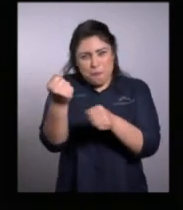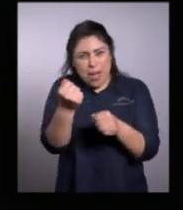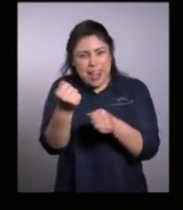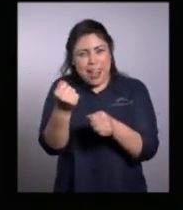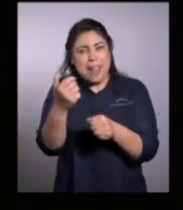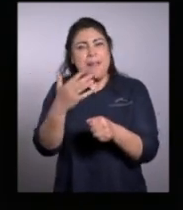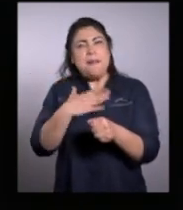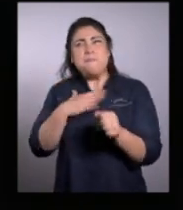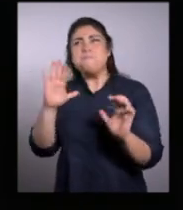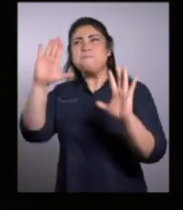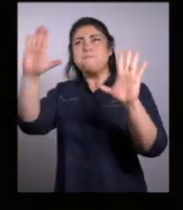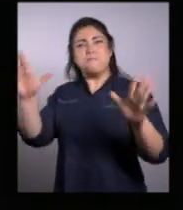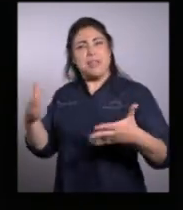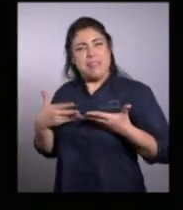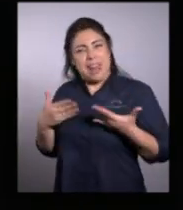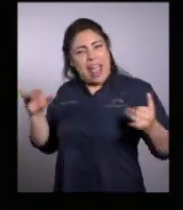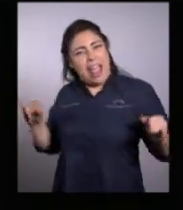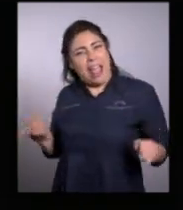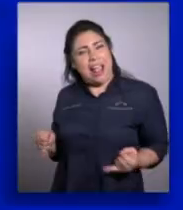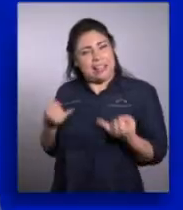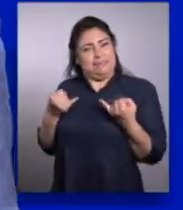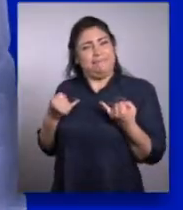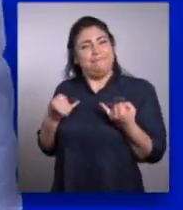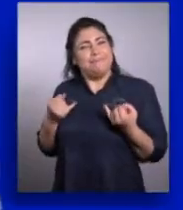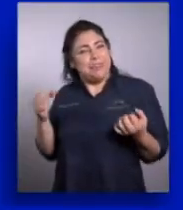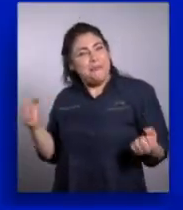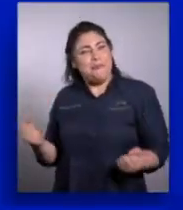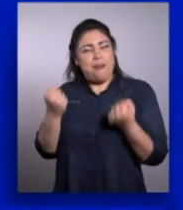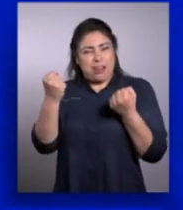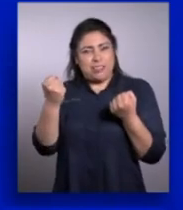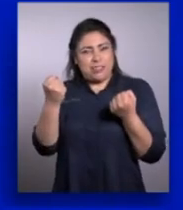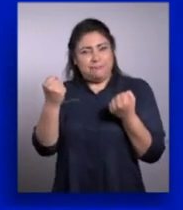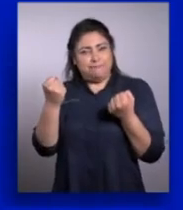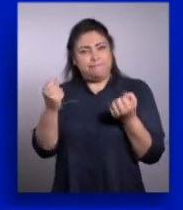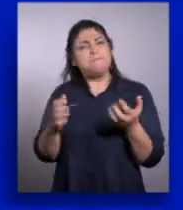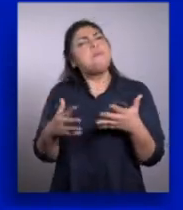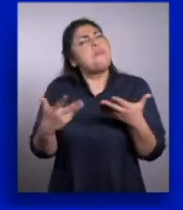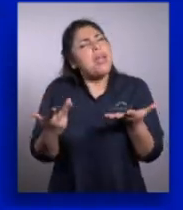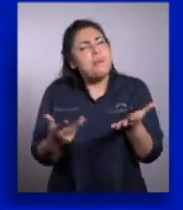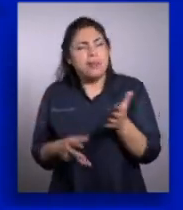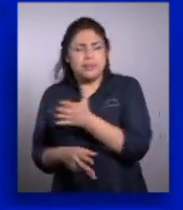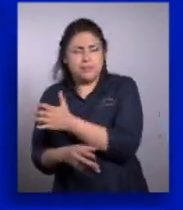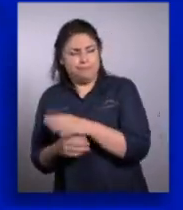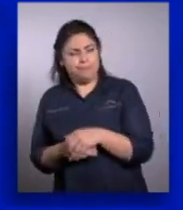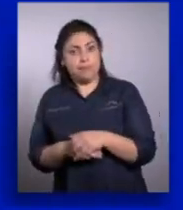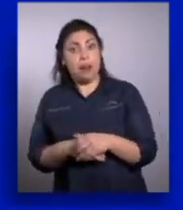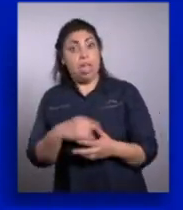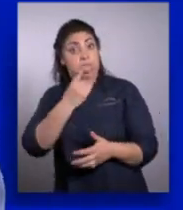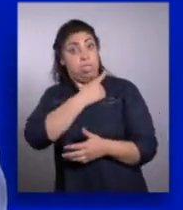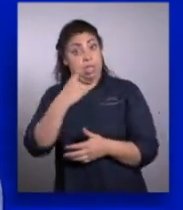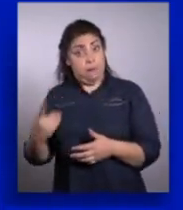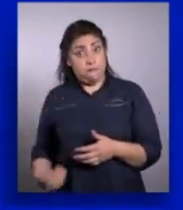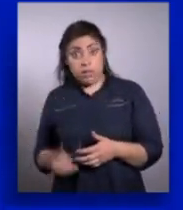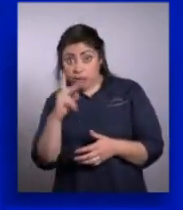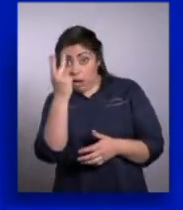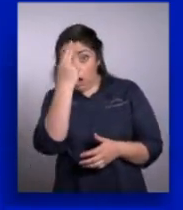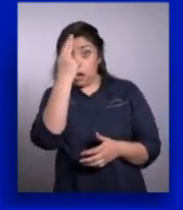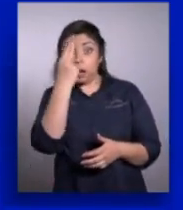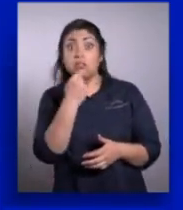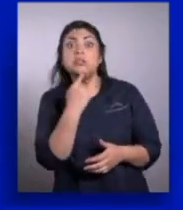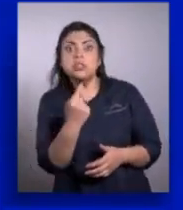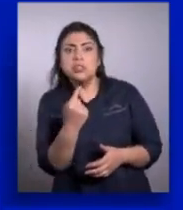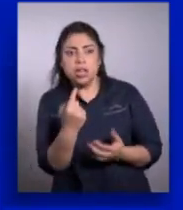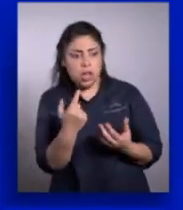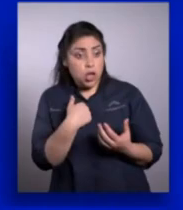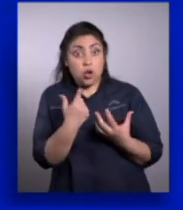acá david dice aunque camina yo en un valle de sombra de muerte él era un hombre de guerra que no te ver en mal